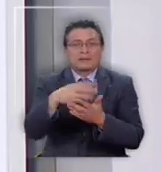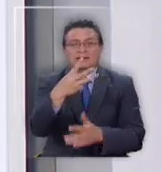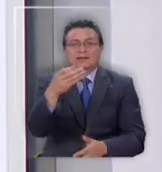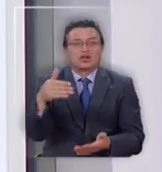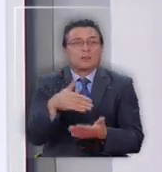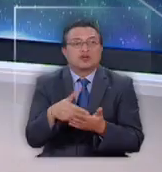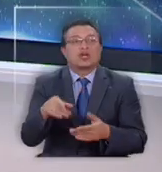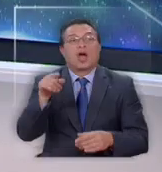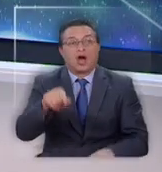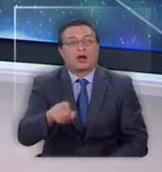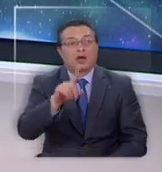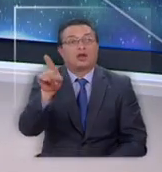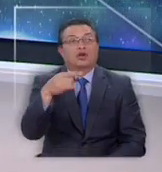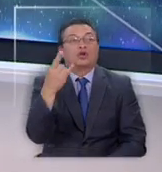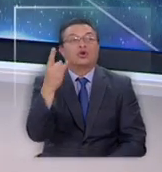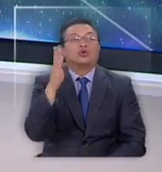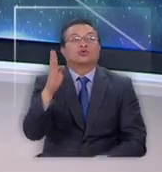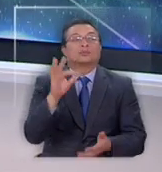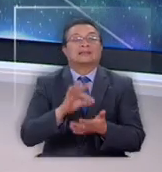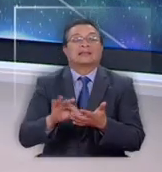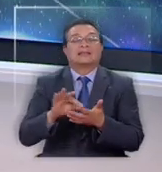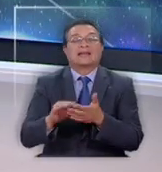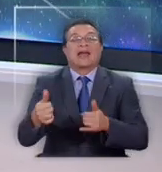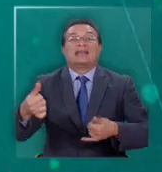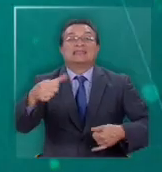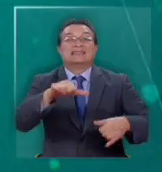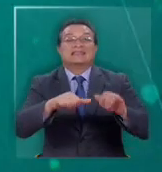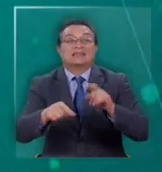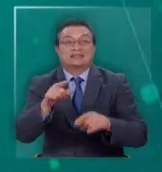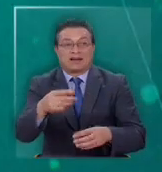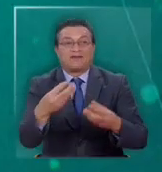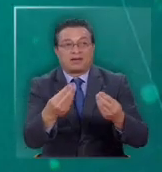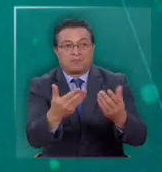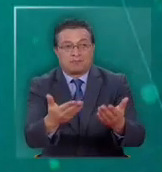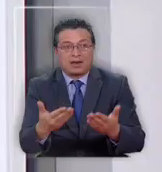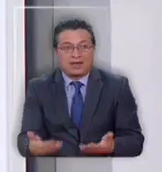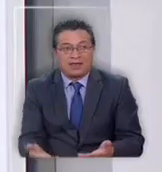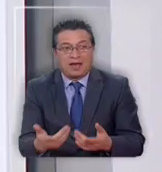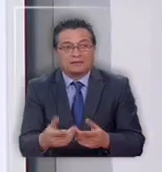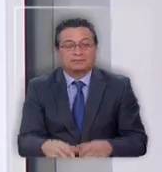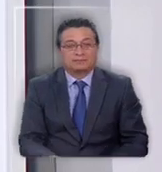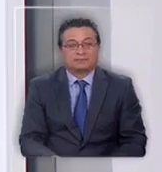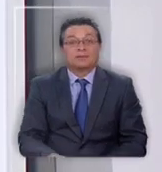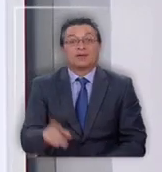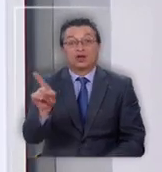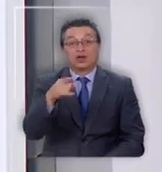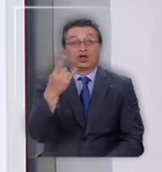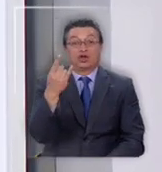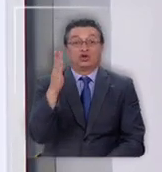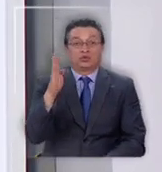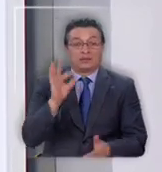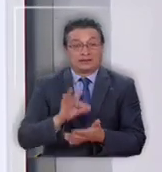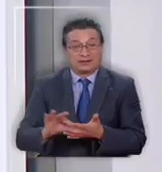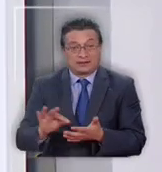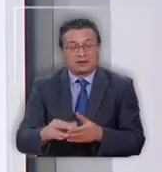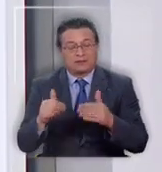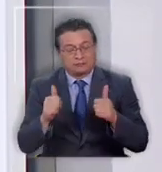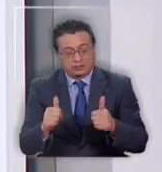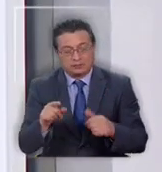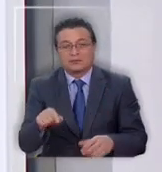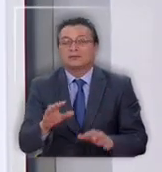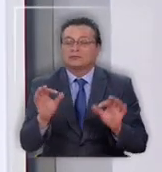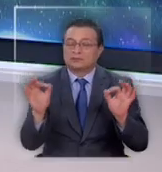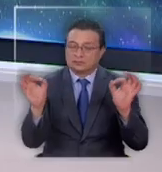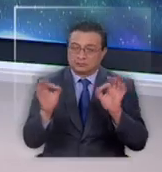estamos hasta ahora con la subsecretaria de ciencias carolina torrealba bienvenida a muchas gracias daniel buenas noches subsecretaria bien vamos al detalle